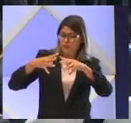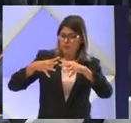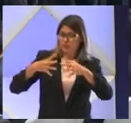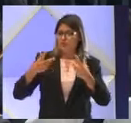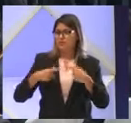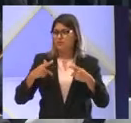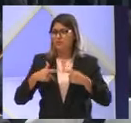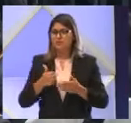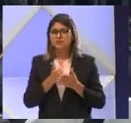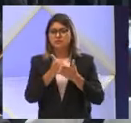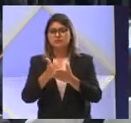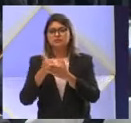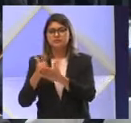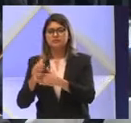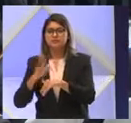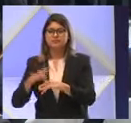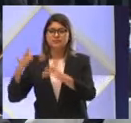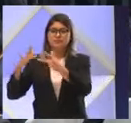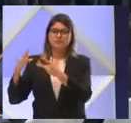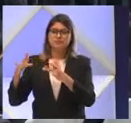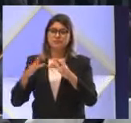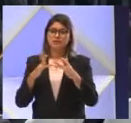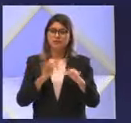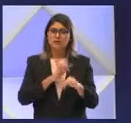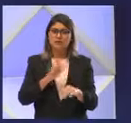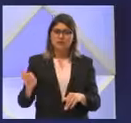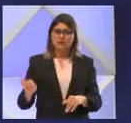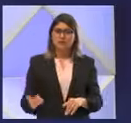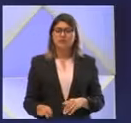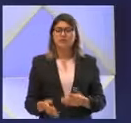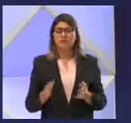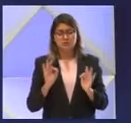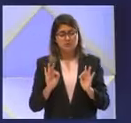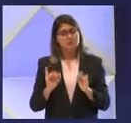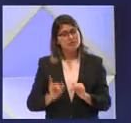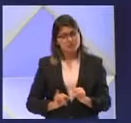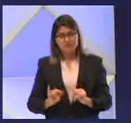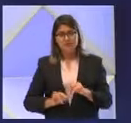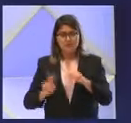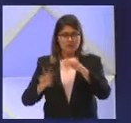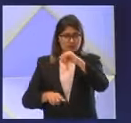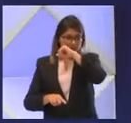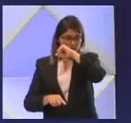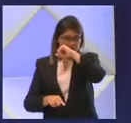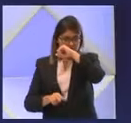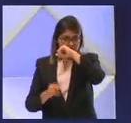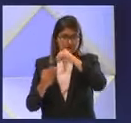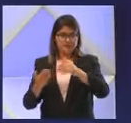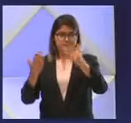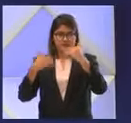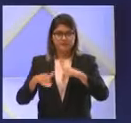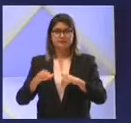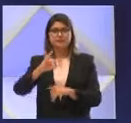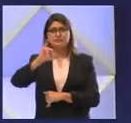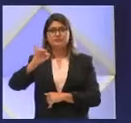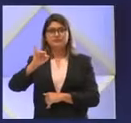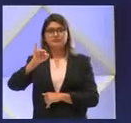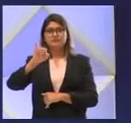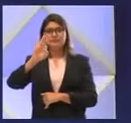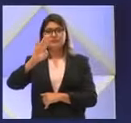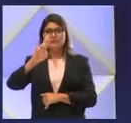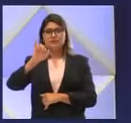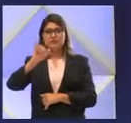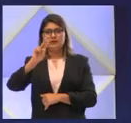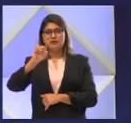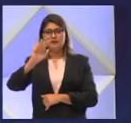hablabas con siempre muy interesante a continuación nos va tiene la palabra francisco javier mendieta jiménez